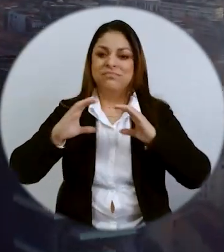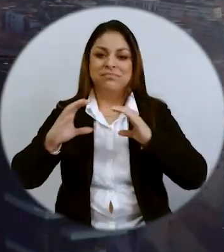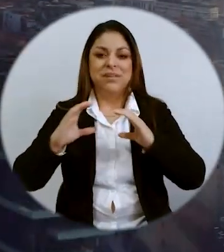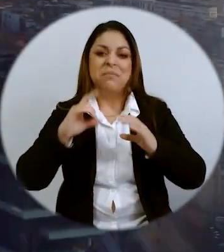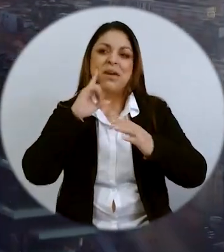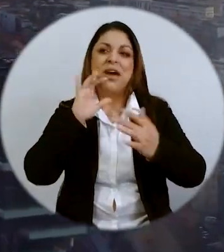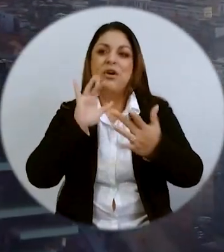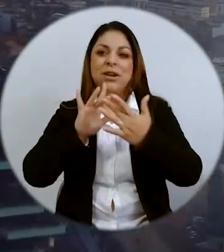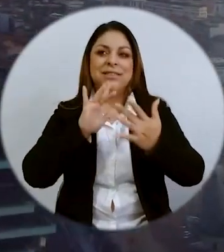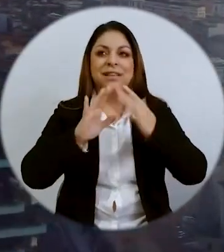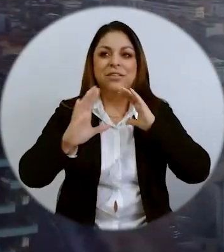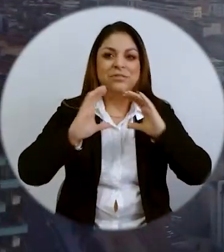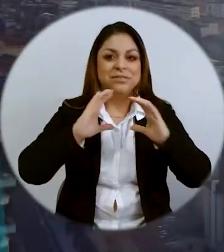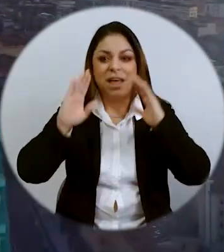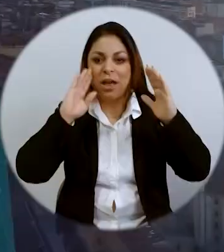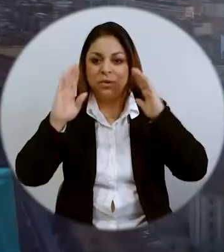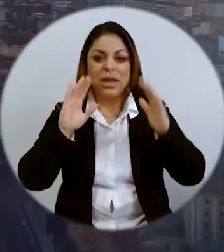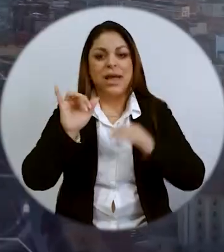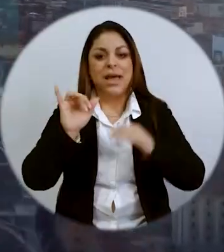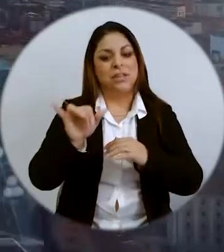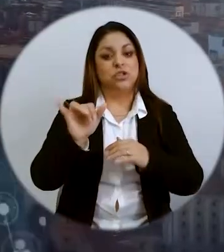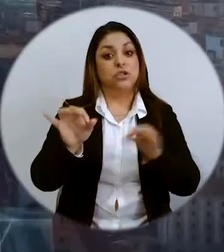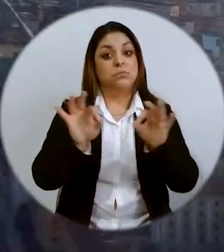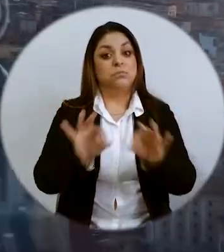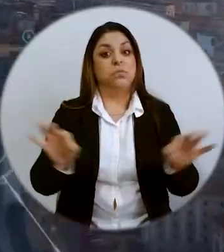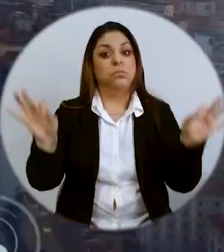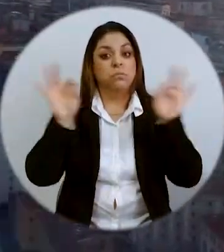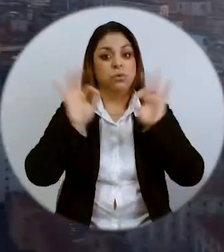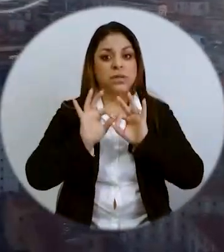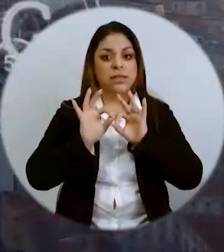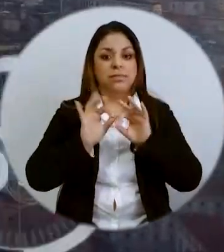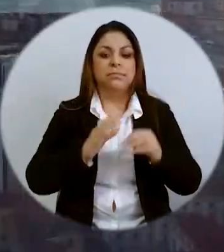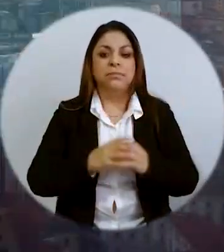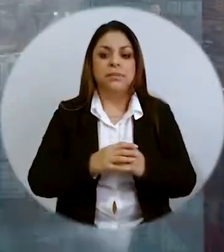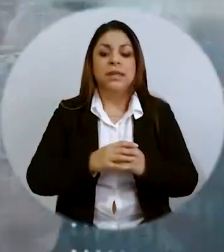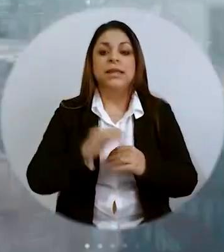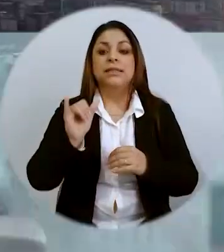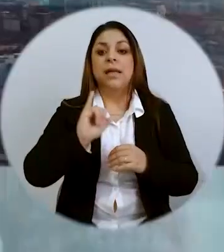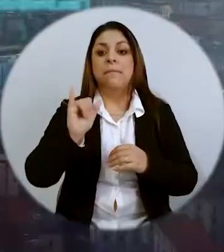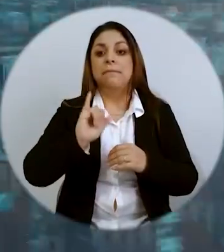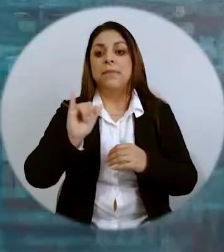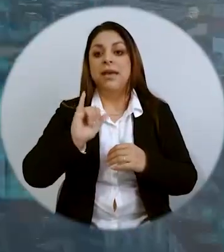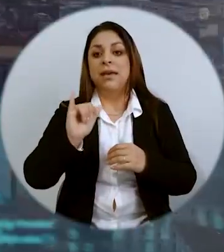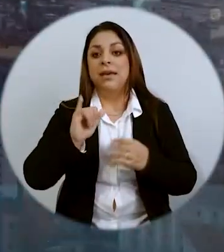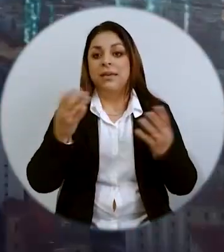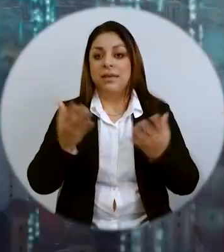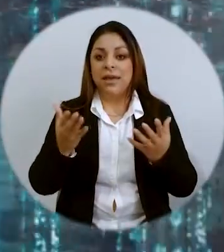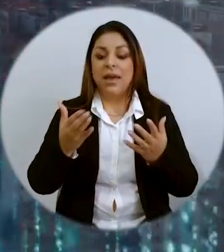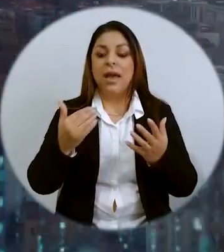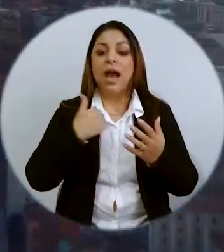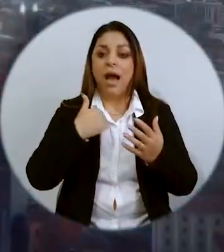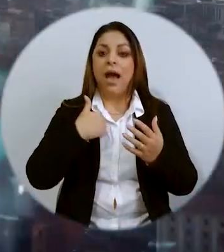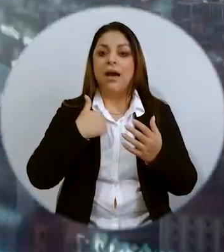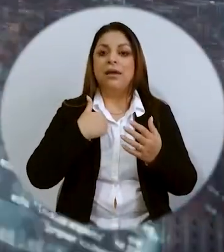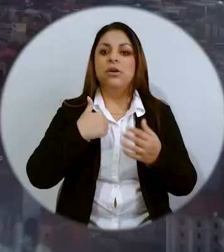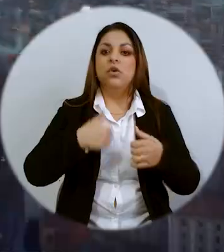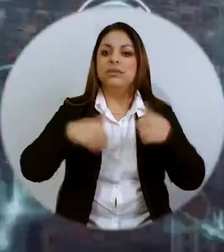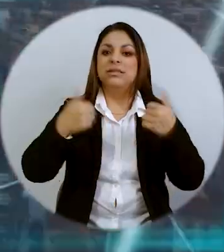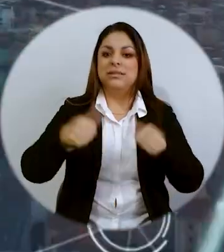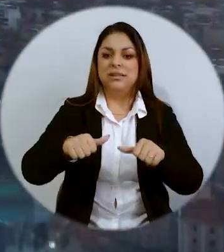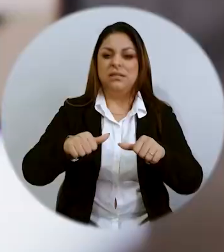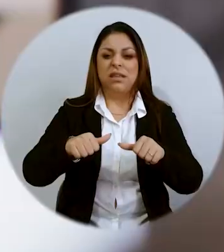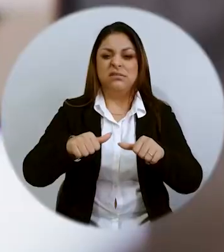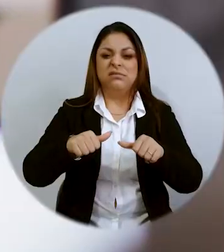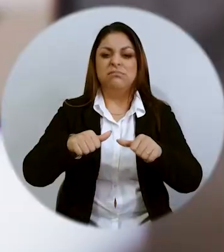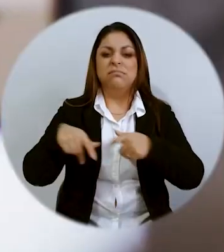intercomunicación, estar conectado. Eso es algo relevante. Y por otro lado, sí, también hay coincidencia con